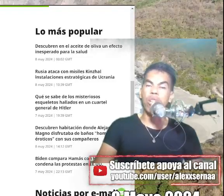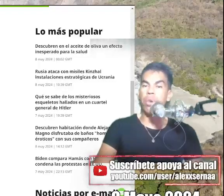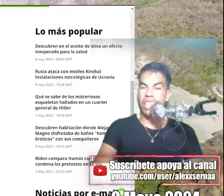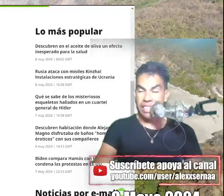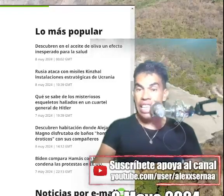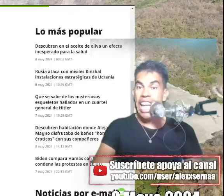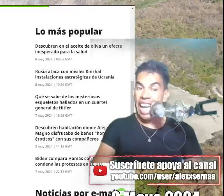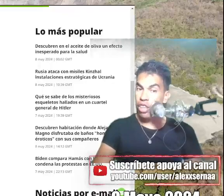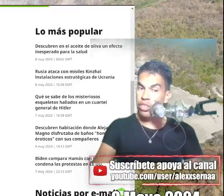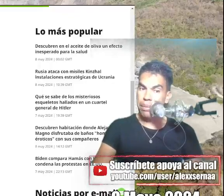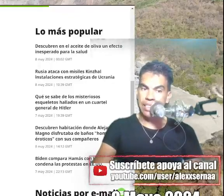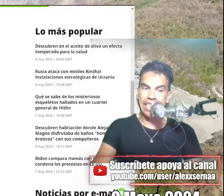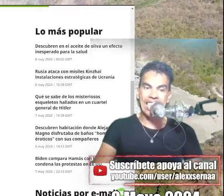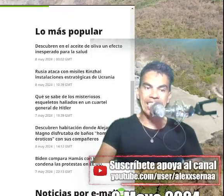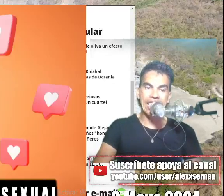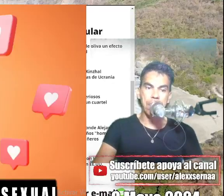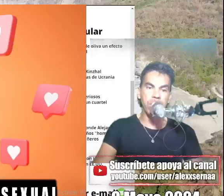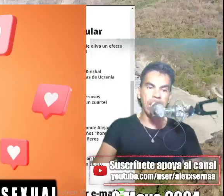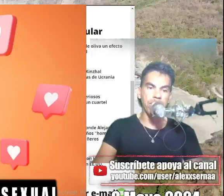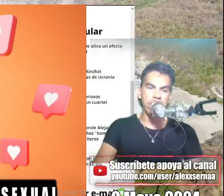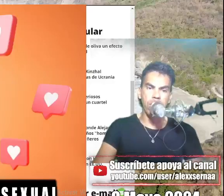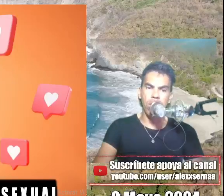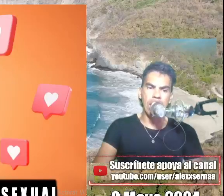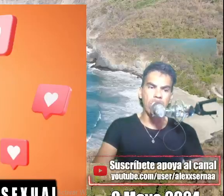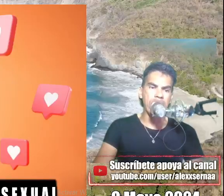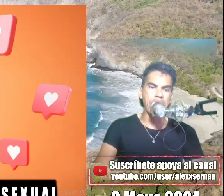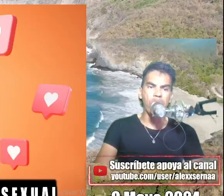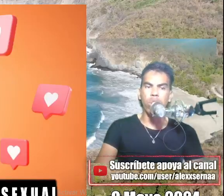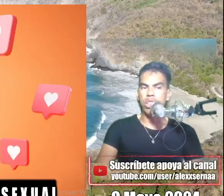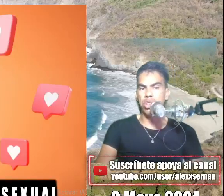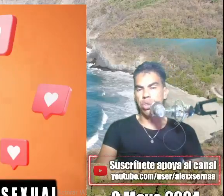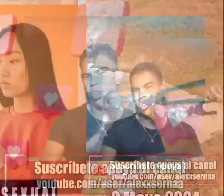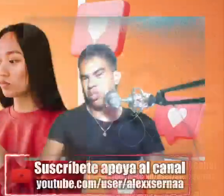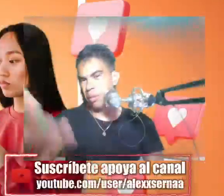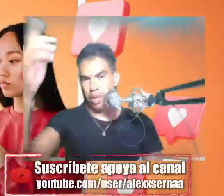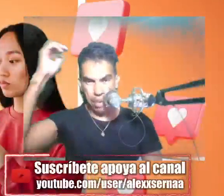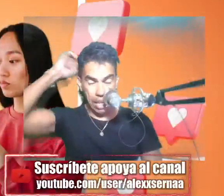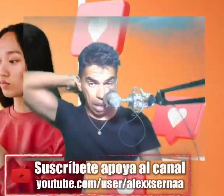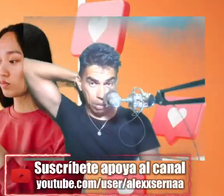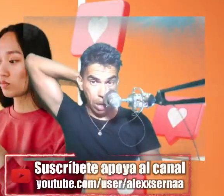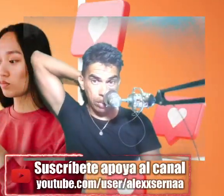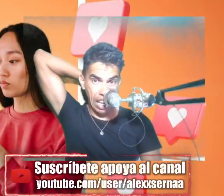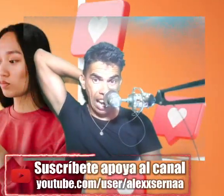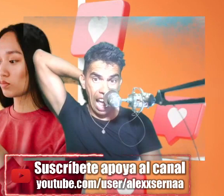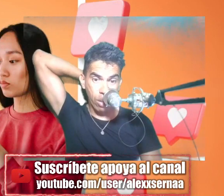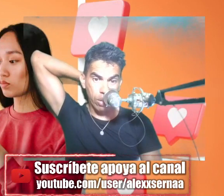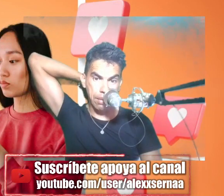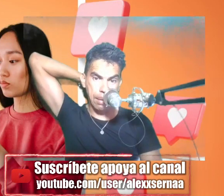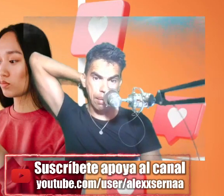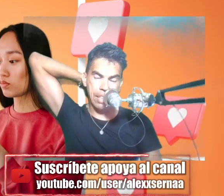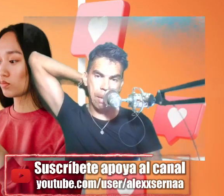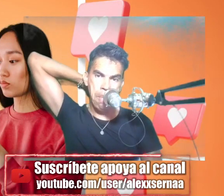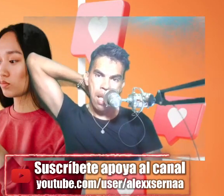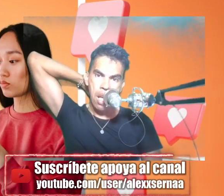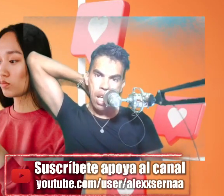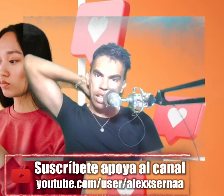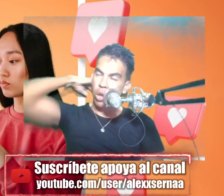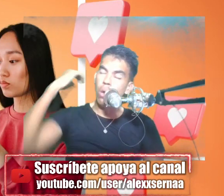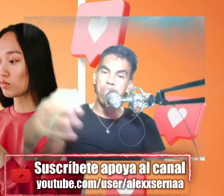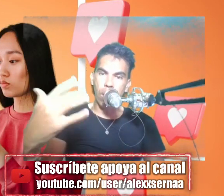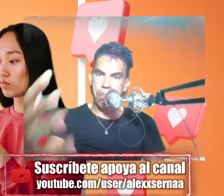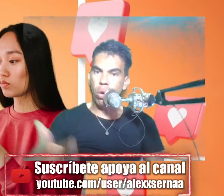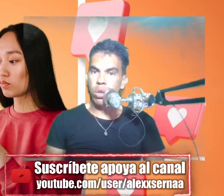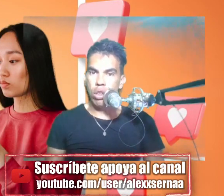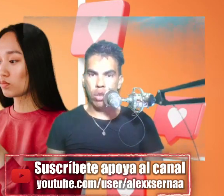femenino porque sí ellos se basan en ese tipo de acciones no ya no hay que verlo con estos ojos miren les voy a contar algo así brevemente